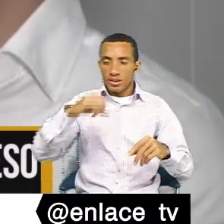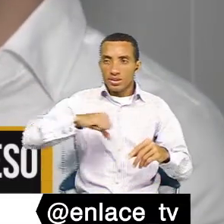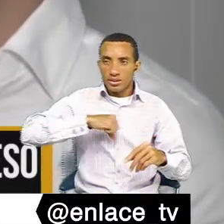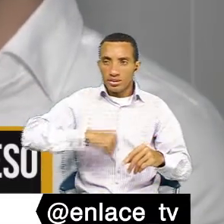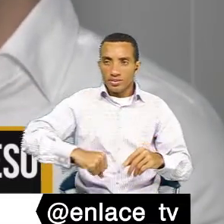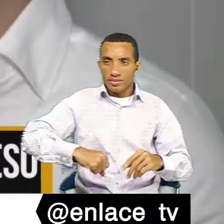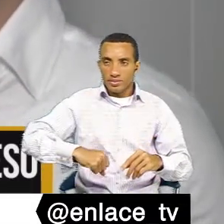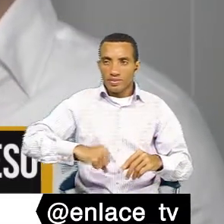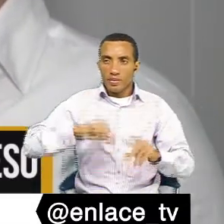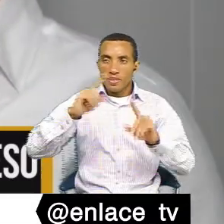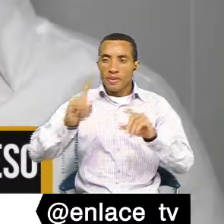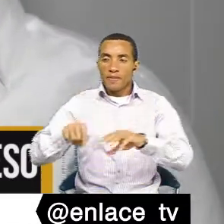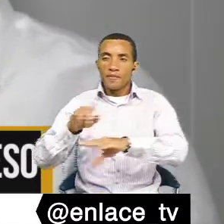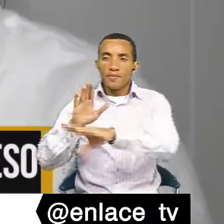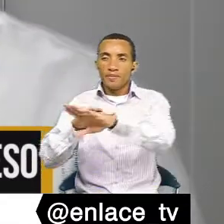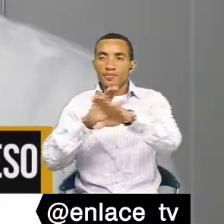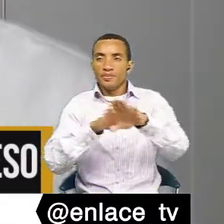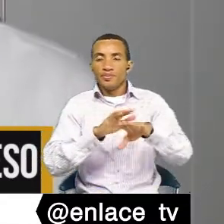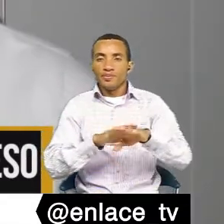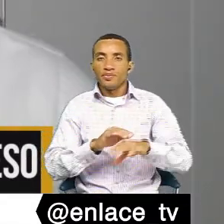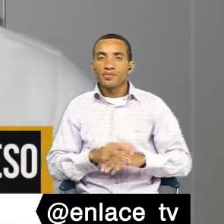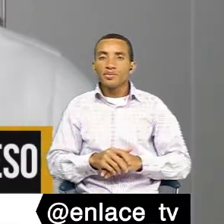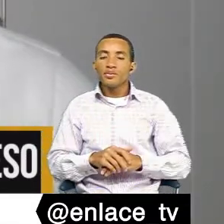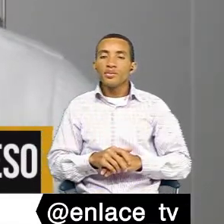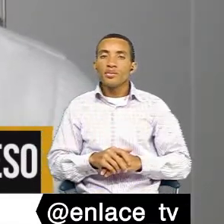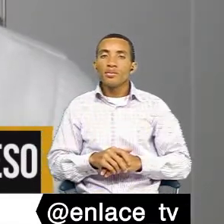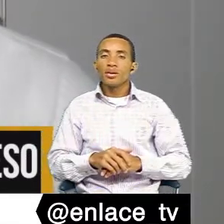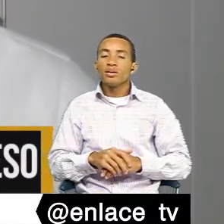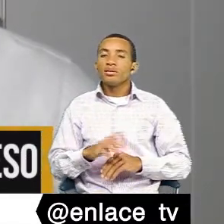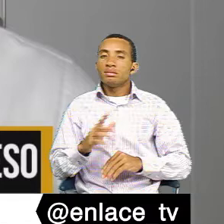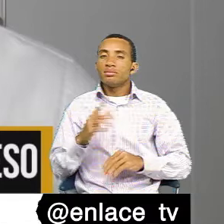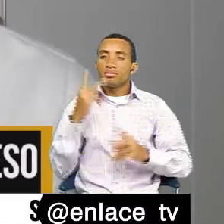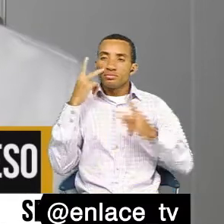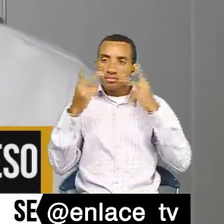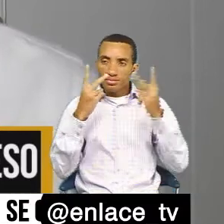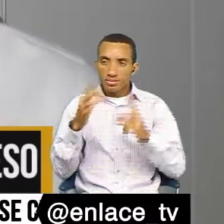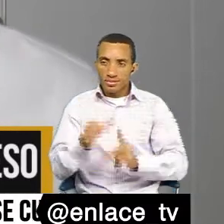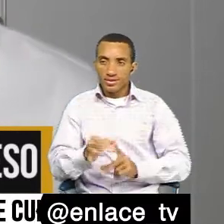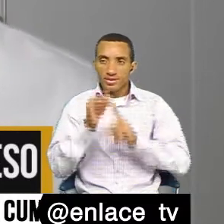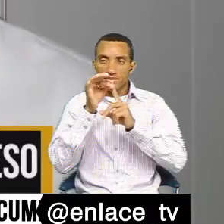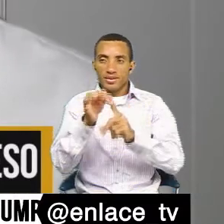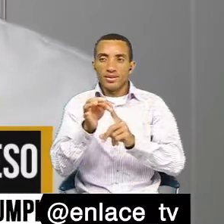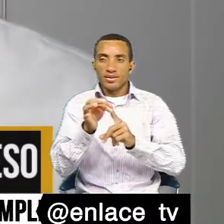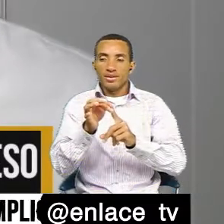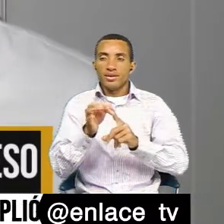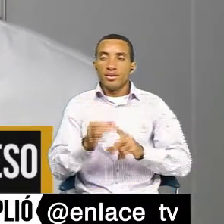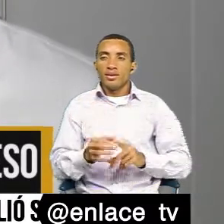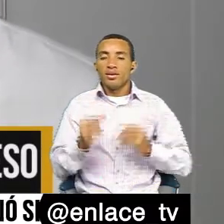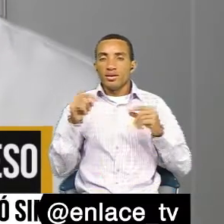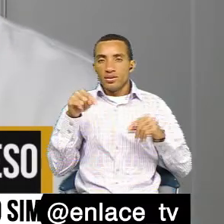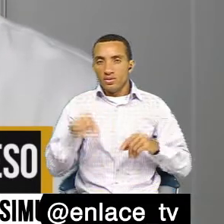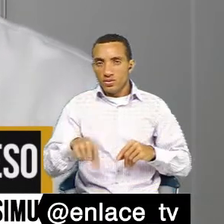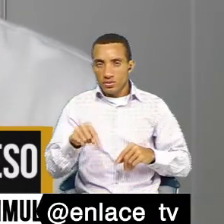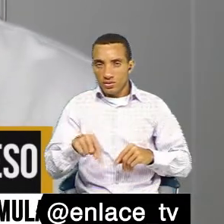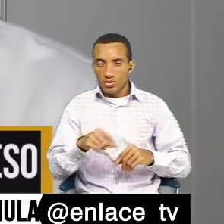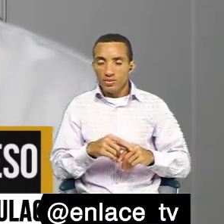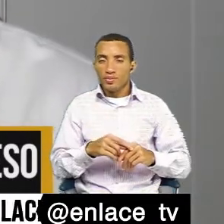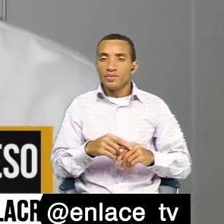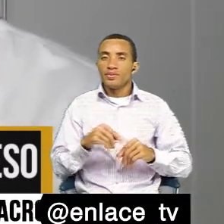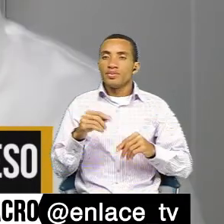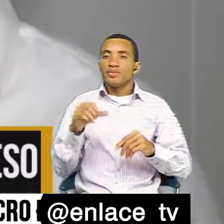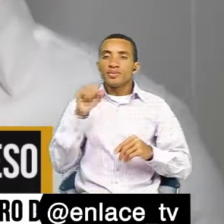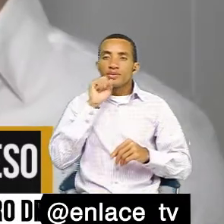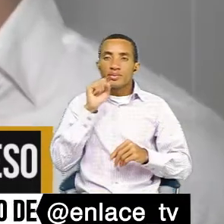va a generar una visita especial, una sesión de la Comisión en Barranca